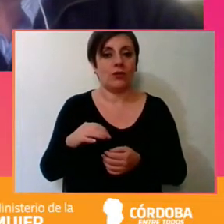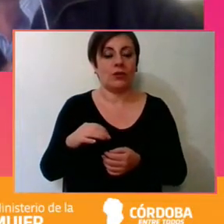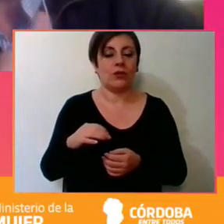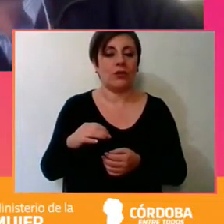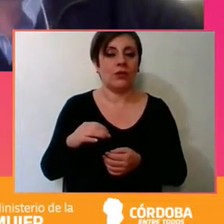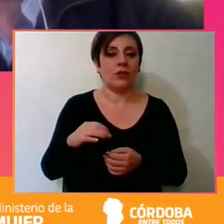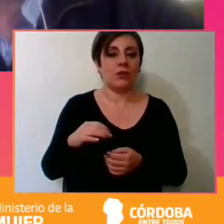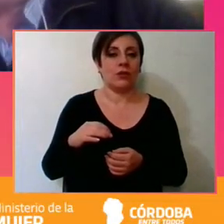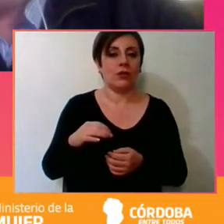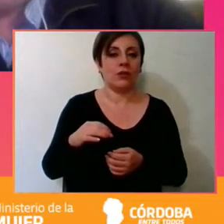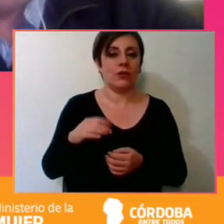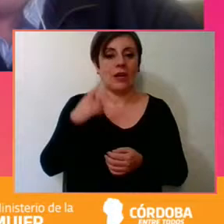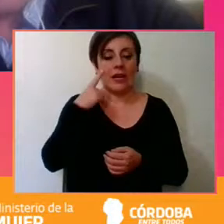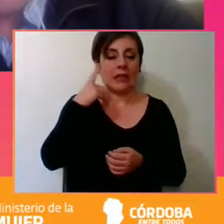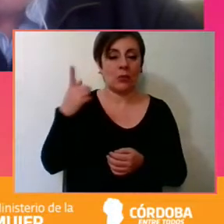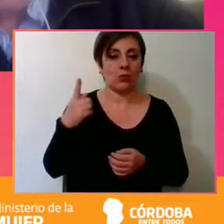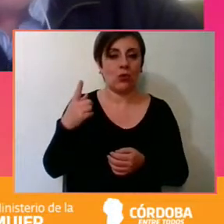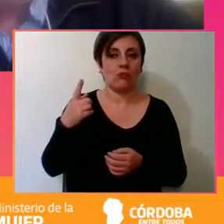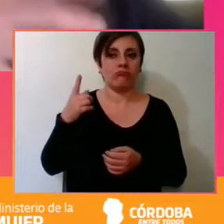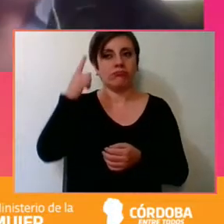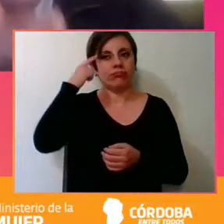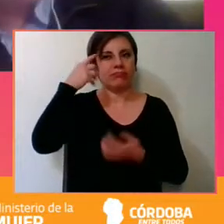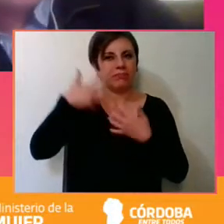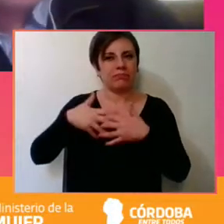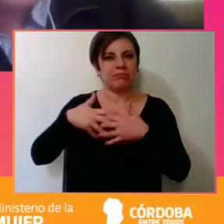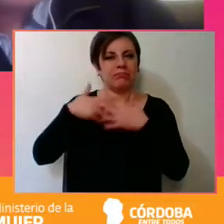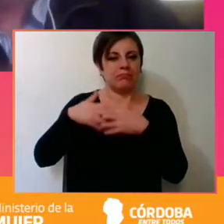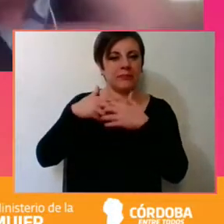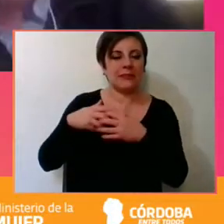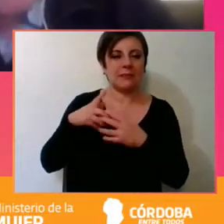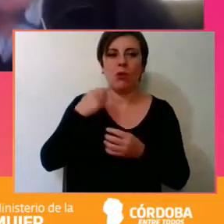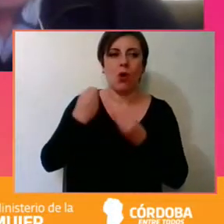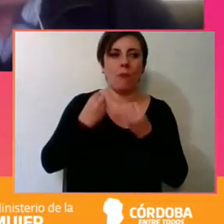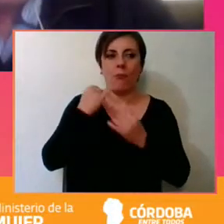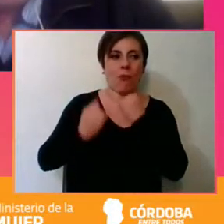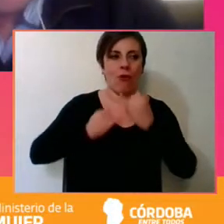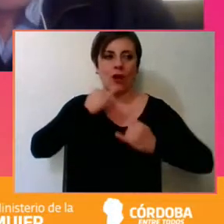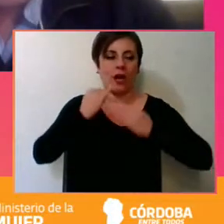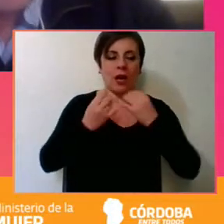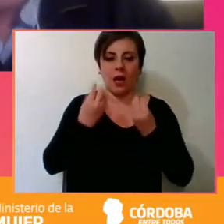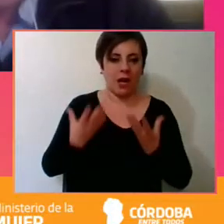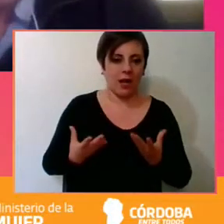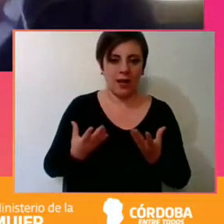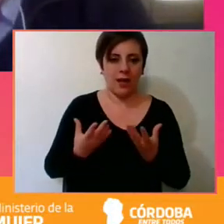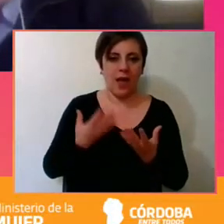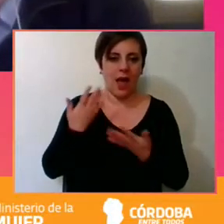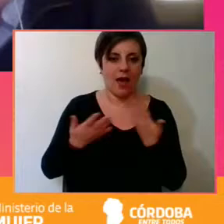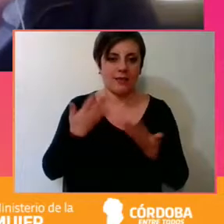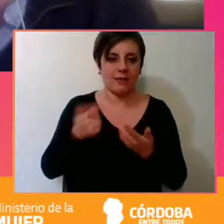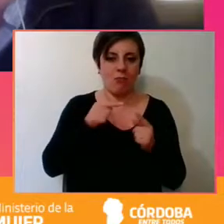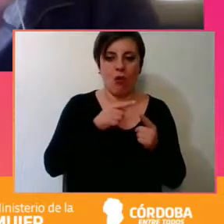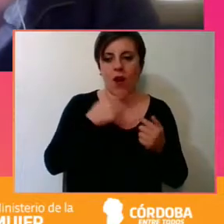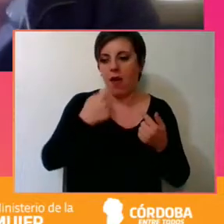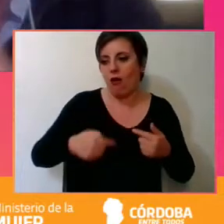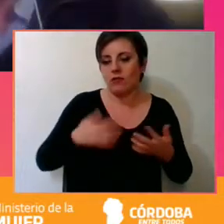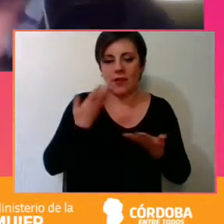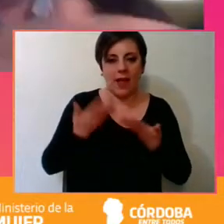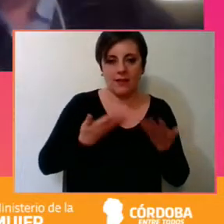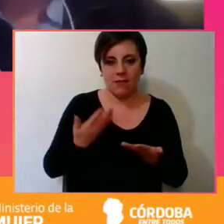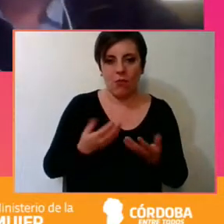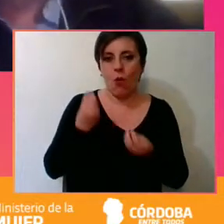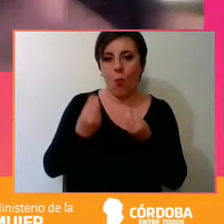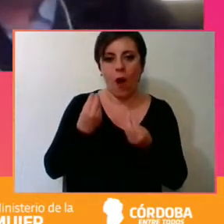ha gestionado en este tiempo y que permiten explicar el por qué hacemos las cosas que hacemos y cuál